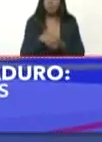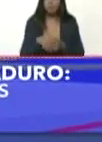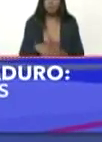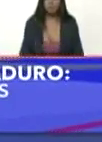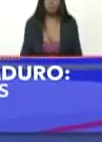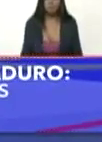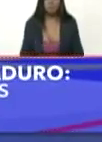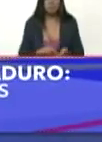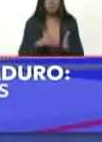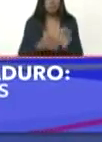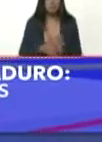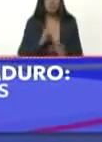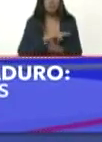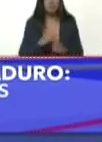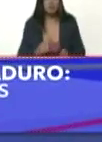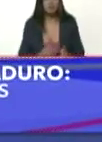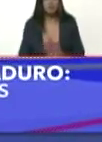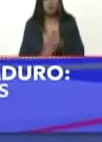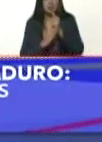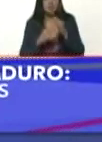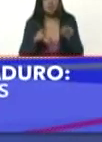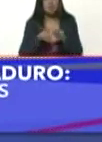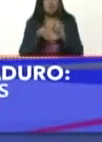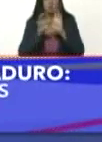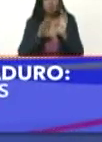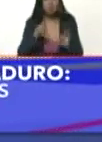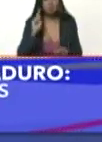que es una fuerza militar con doctrina oligárquica,